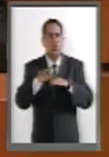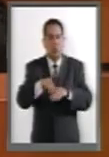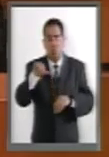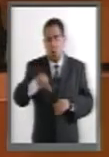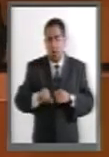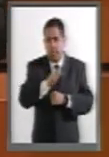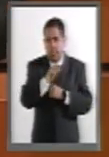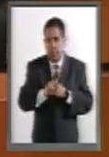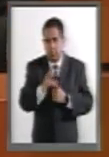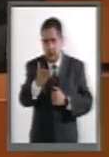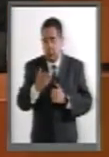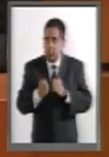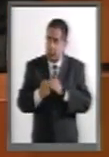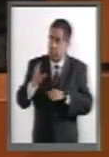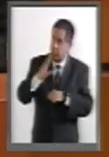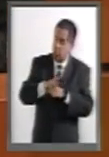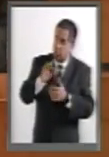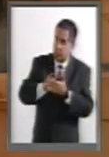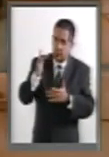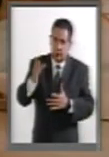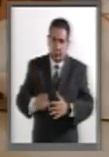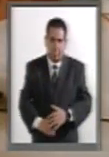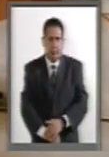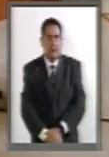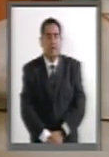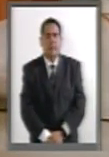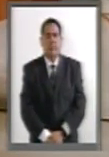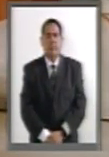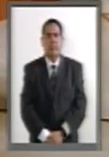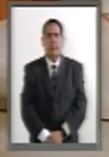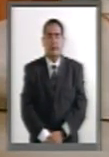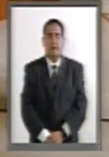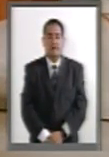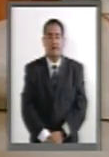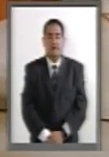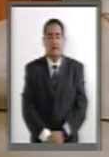hoy en nuestro país. Con su venia y muchas gracias. Gracias, señor senador.